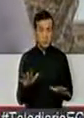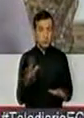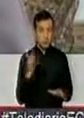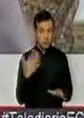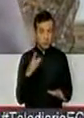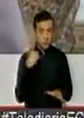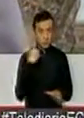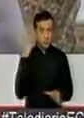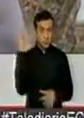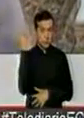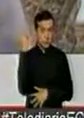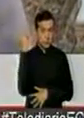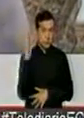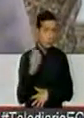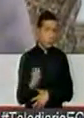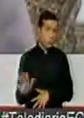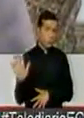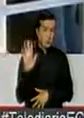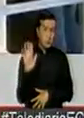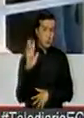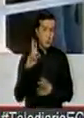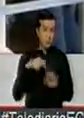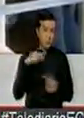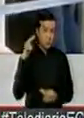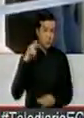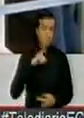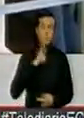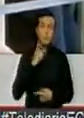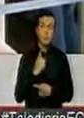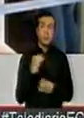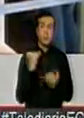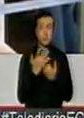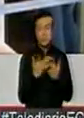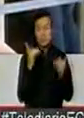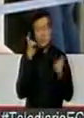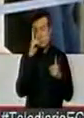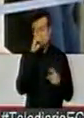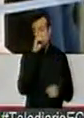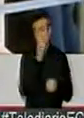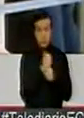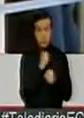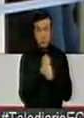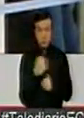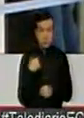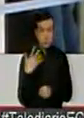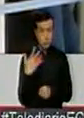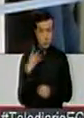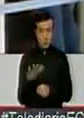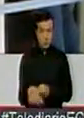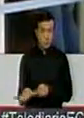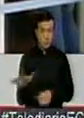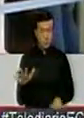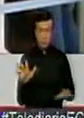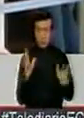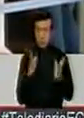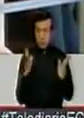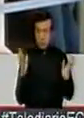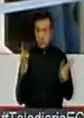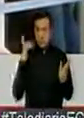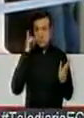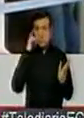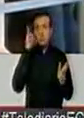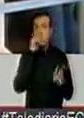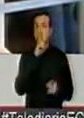y de las industrias en la regional. Como ahora es muy difícil encontrar empleo, más o menos en este sector, entonces nos parece